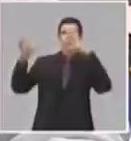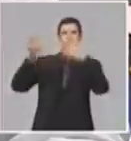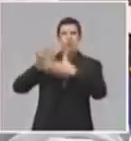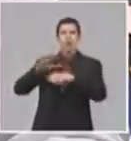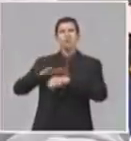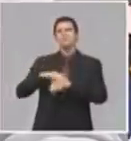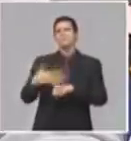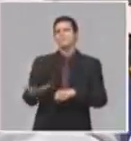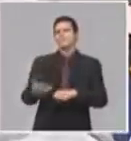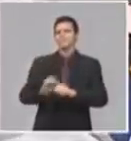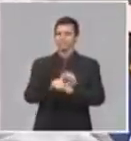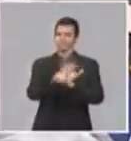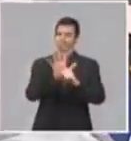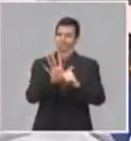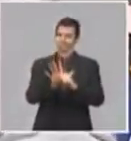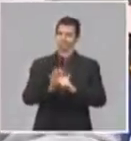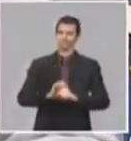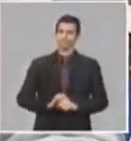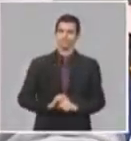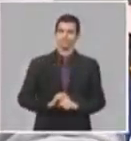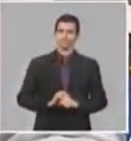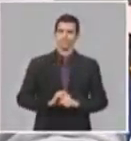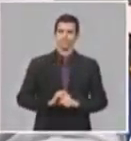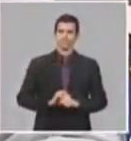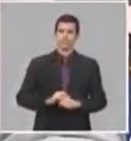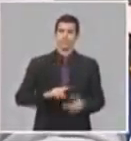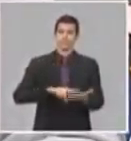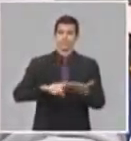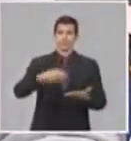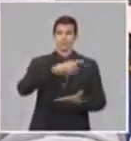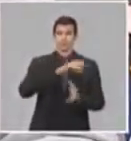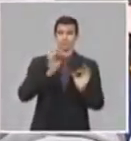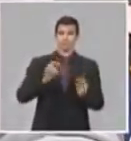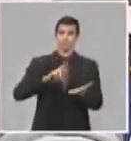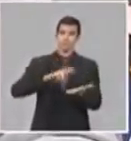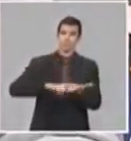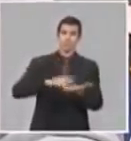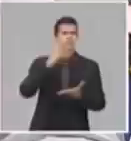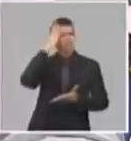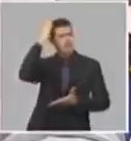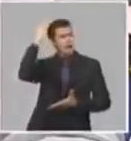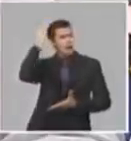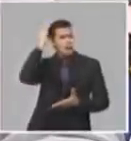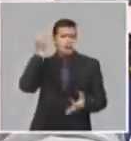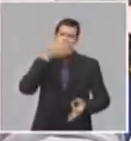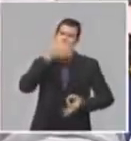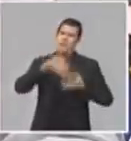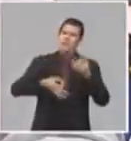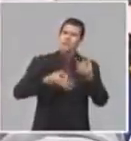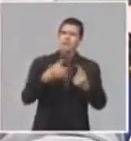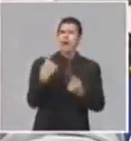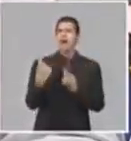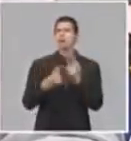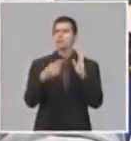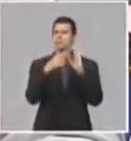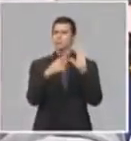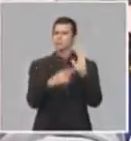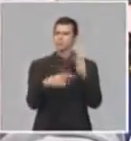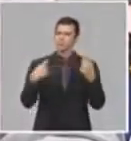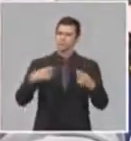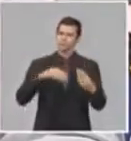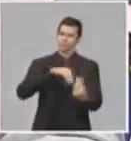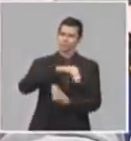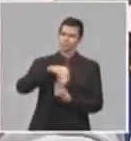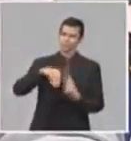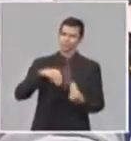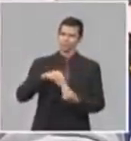por su primer secretario general de Ejército, Raúl Castro Ruz. Como tú has explicado, en la mañana de hoy, en reunión extraordinaria